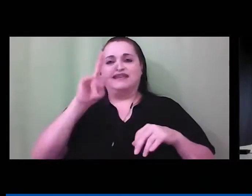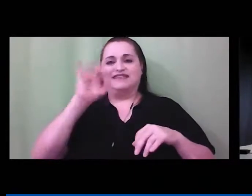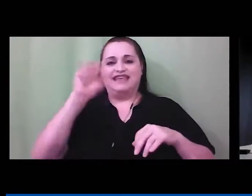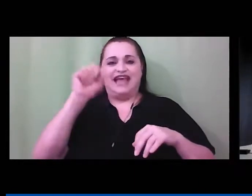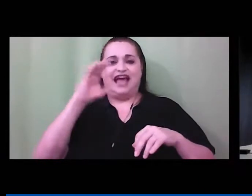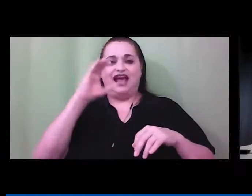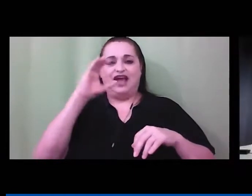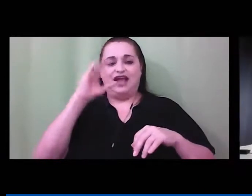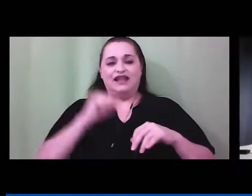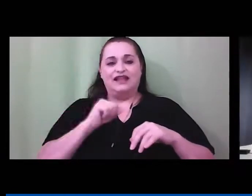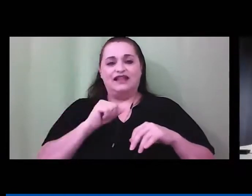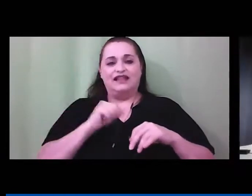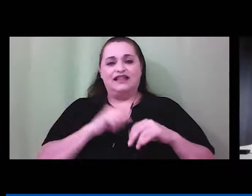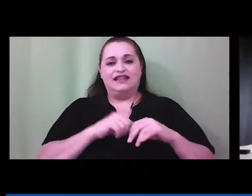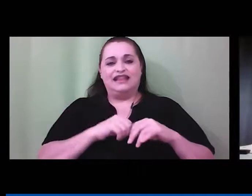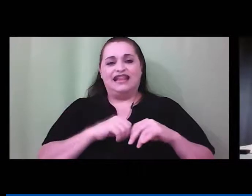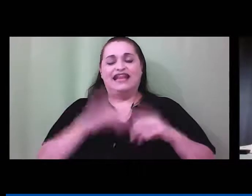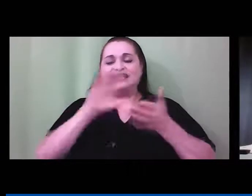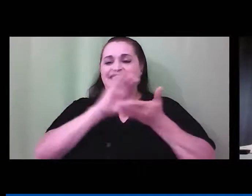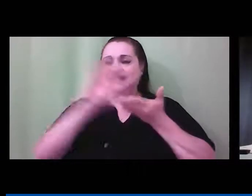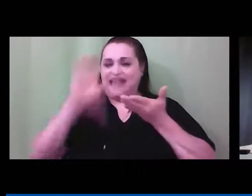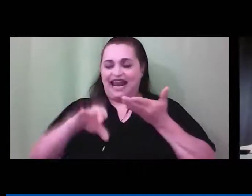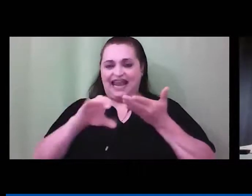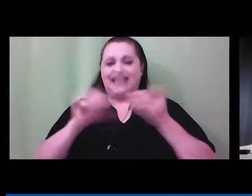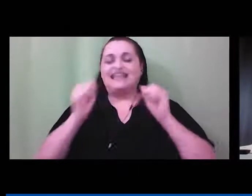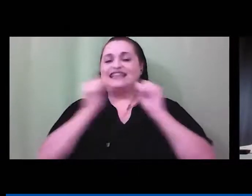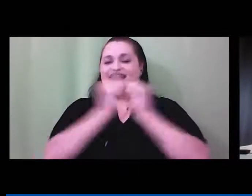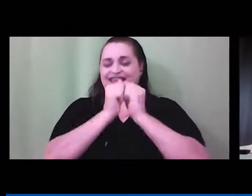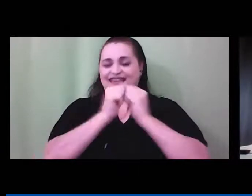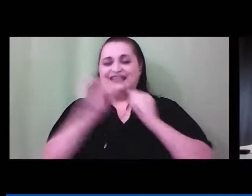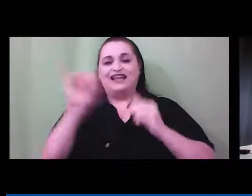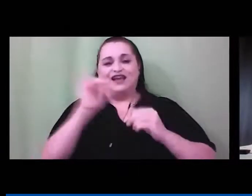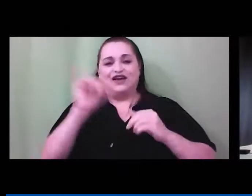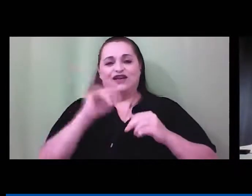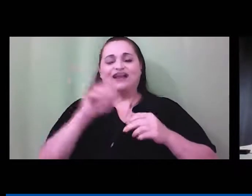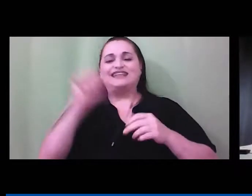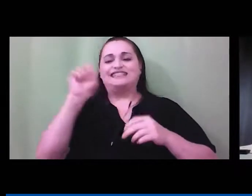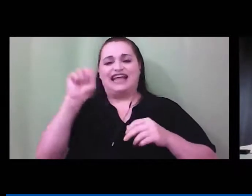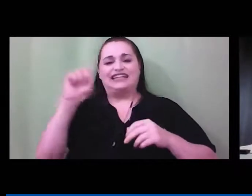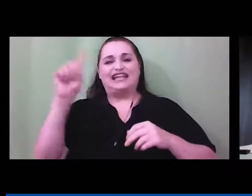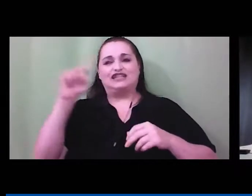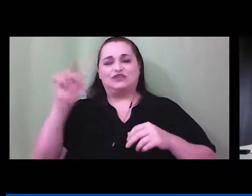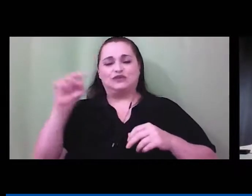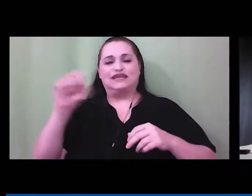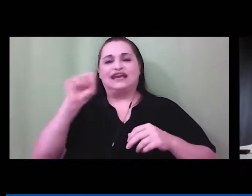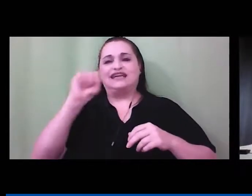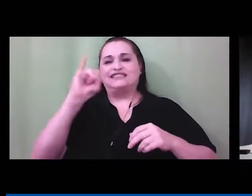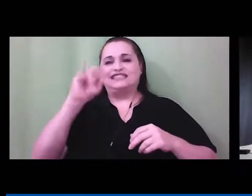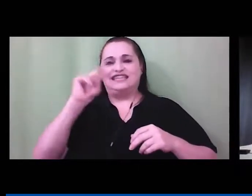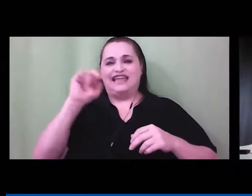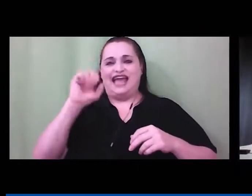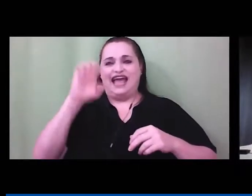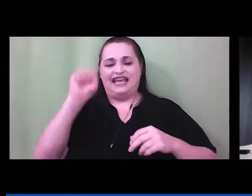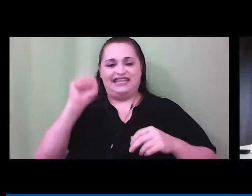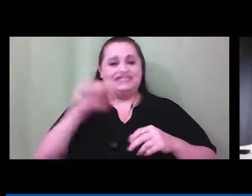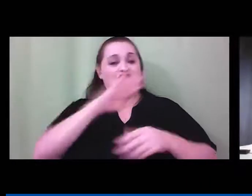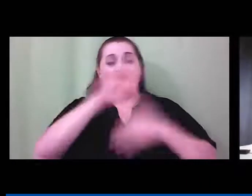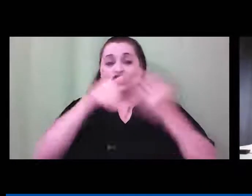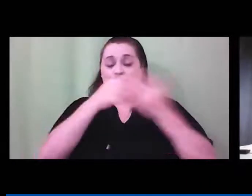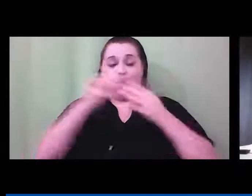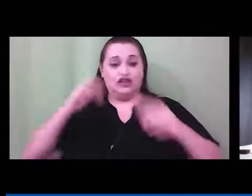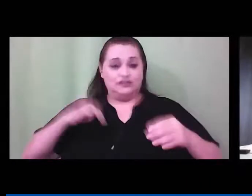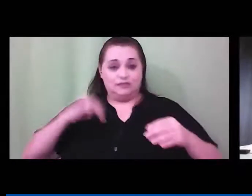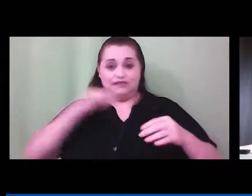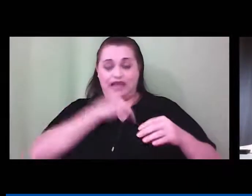COLIP, del CENAREC y Sandra Zúñiga del SINAES, todas miembros